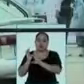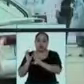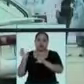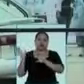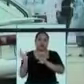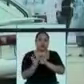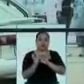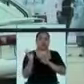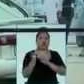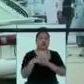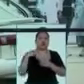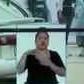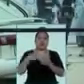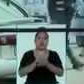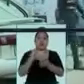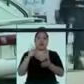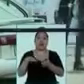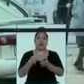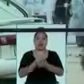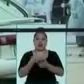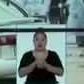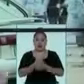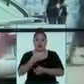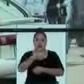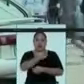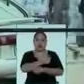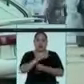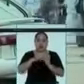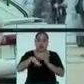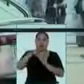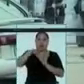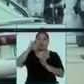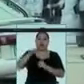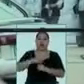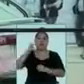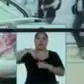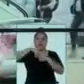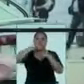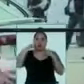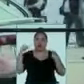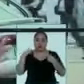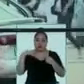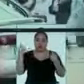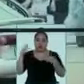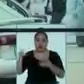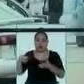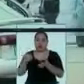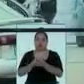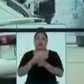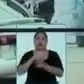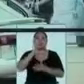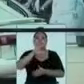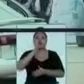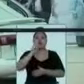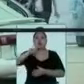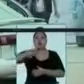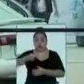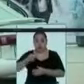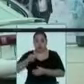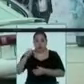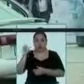Conclusión, a ver, la señora todo el día está en una conferencia de prensa. Se levanta, lo primero que hace es hablar con su jefe de